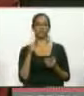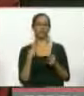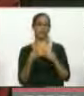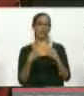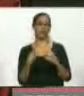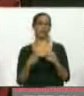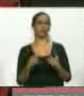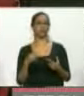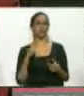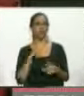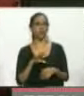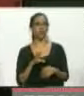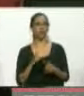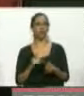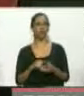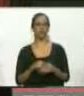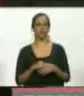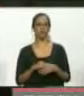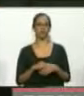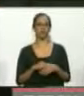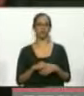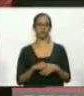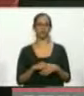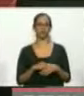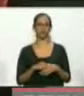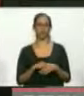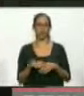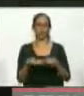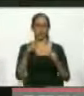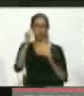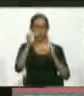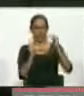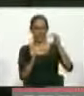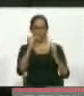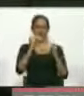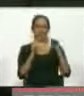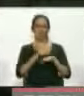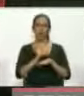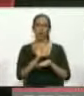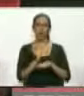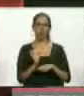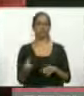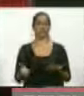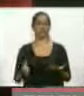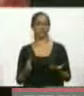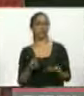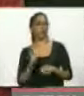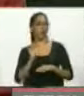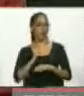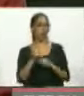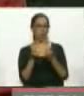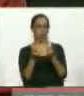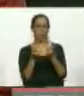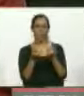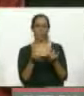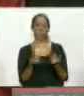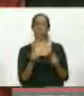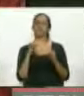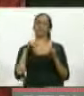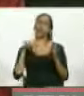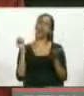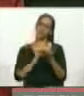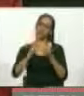estaba en unos niveles verdad ecuador está pujante económicamente volvió al desastre